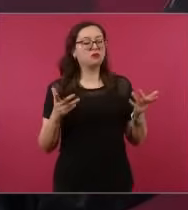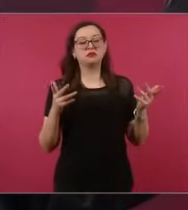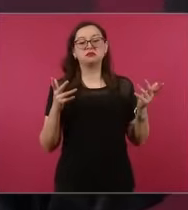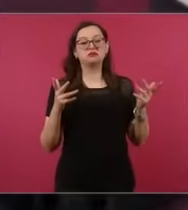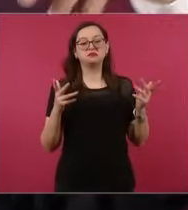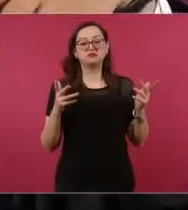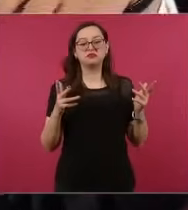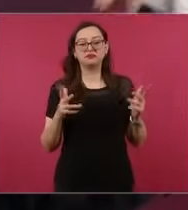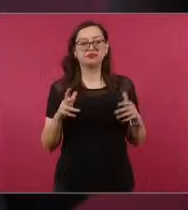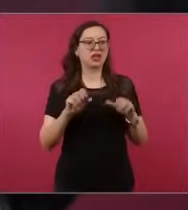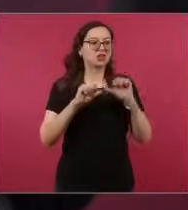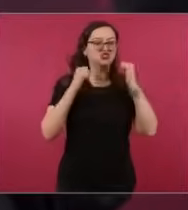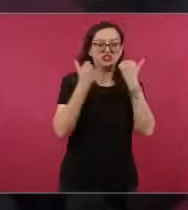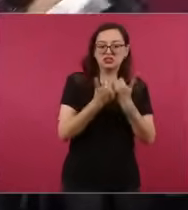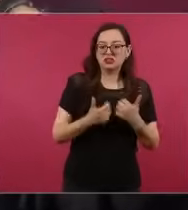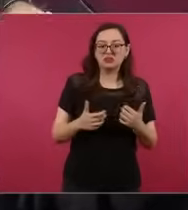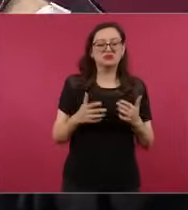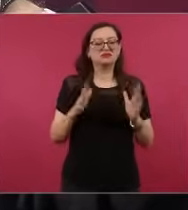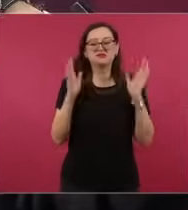Eso de sociedad civil y